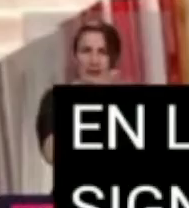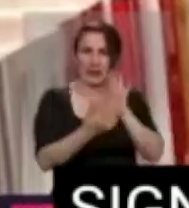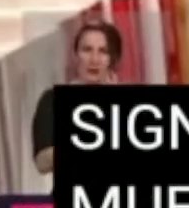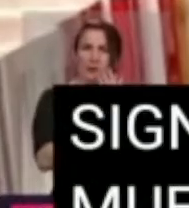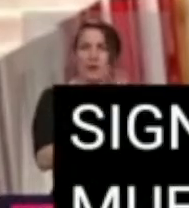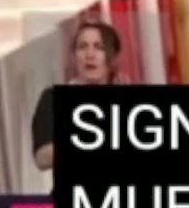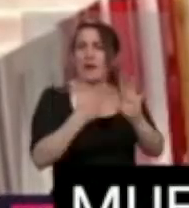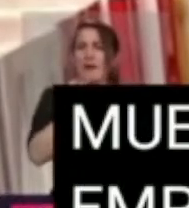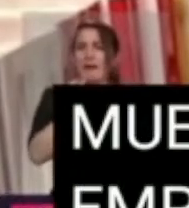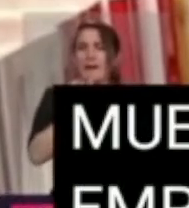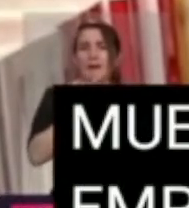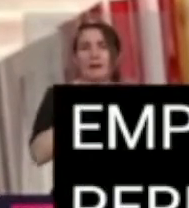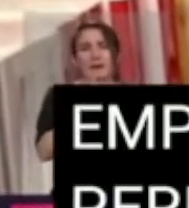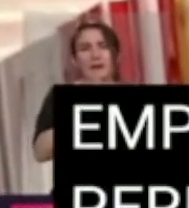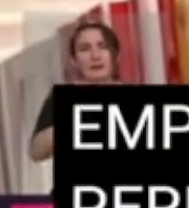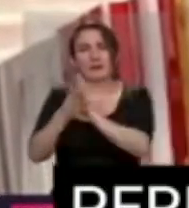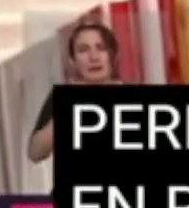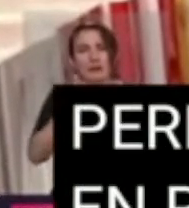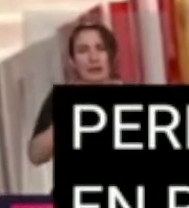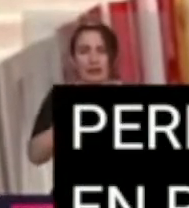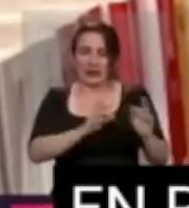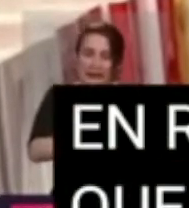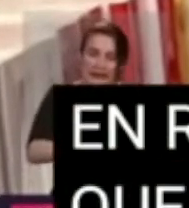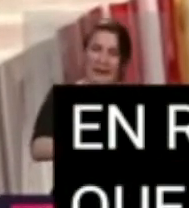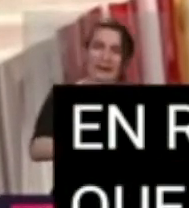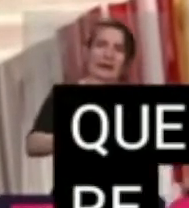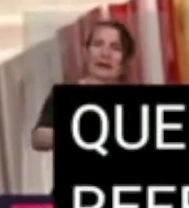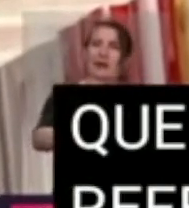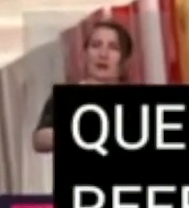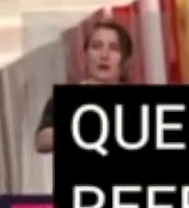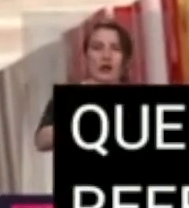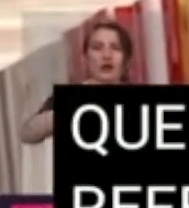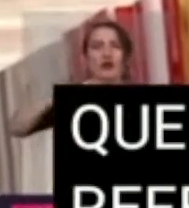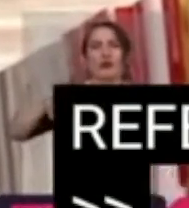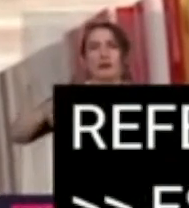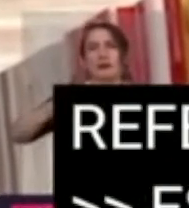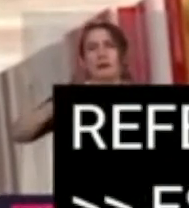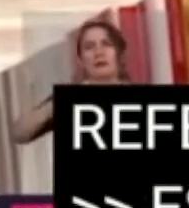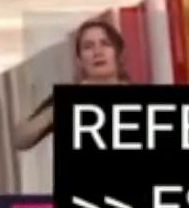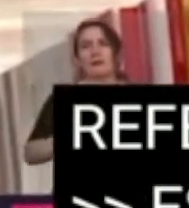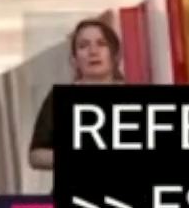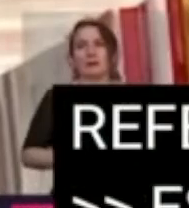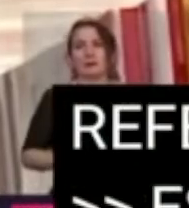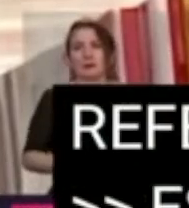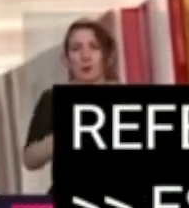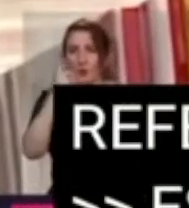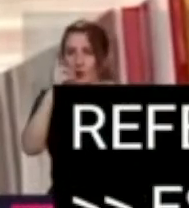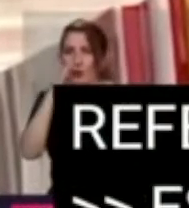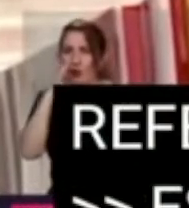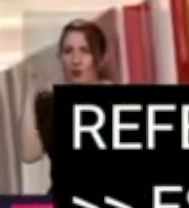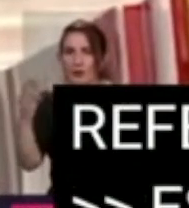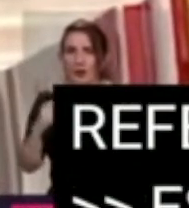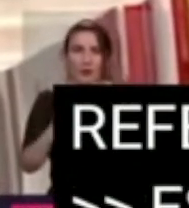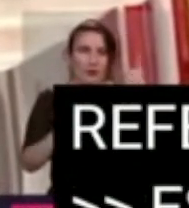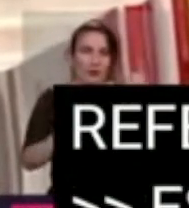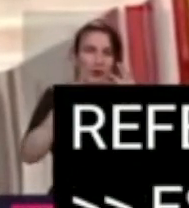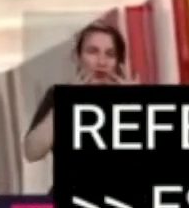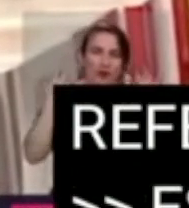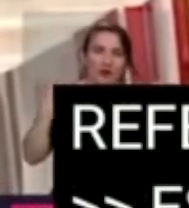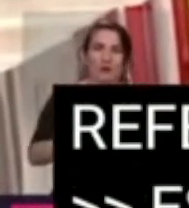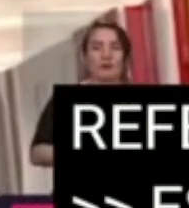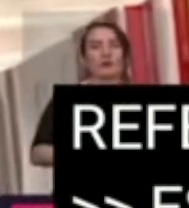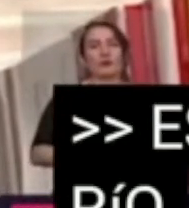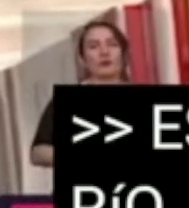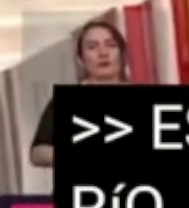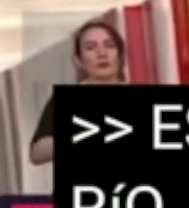habla de un río enorme, de un hombre y un gato. Es